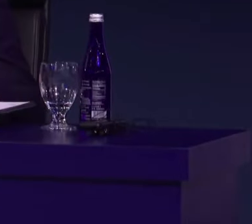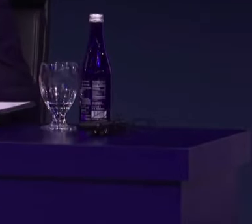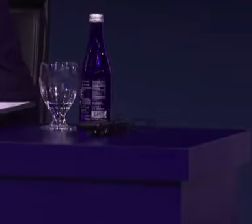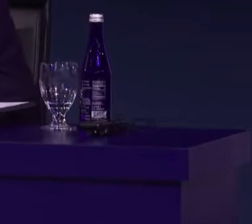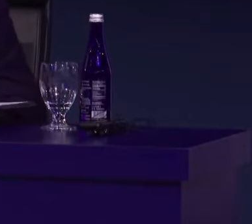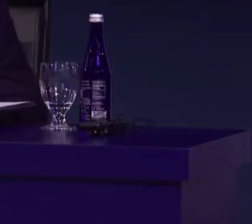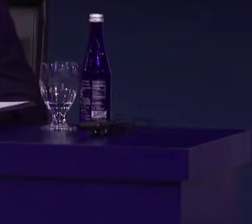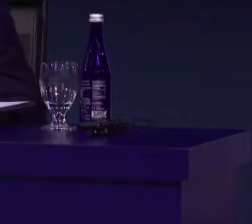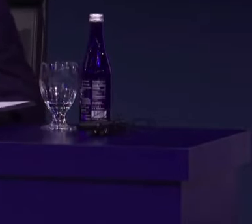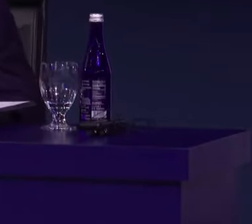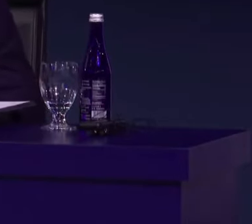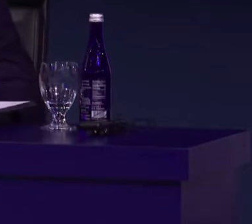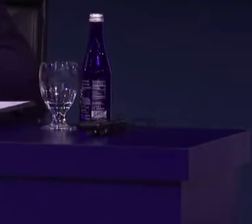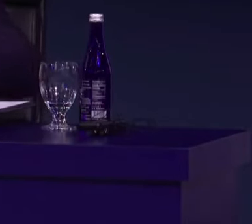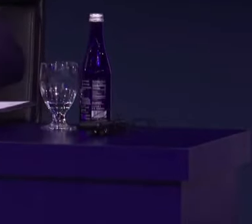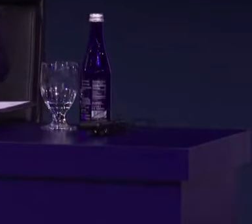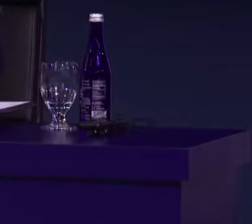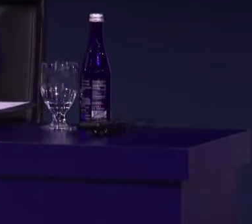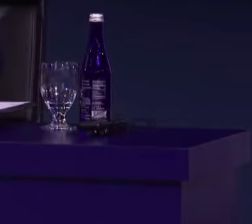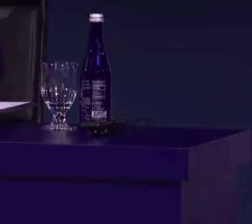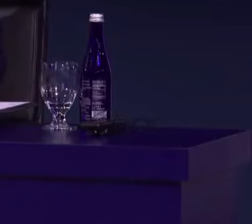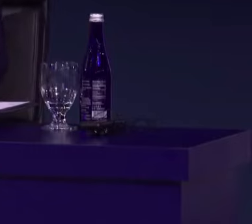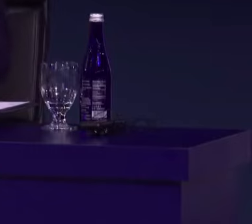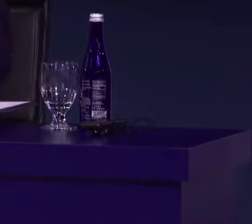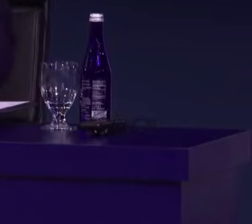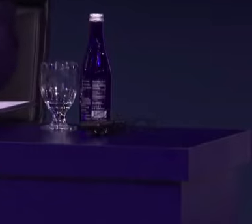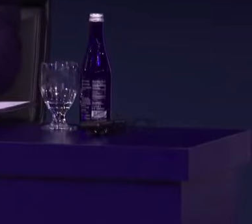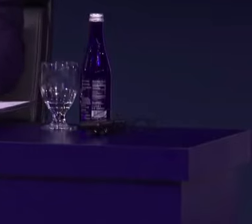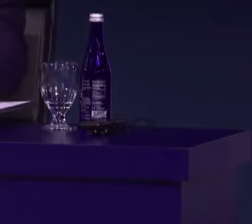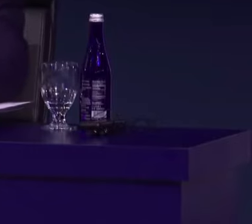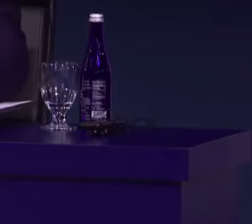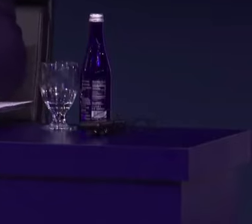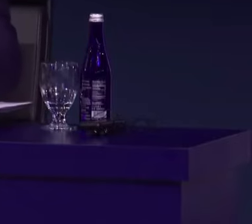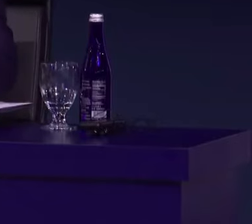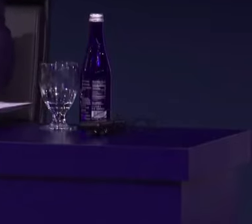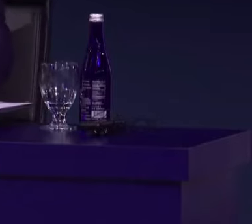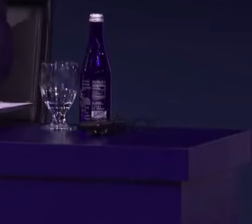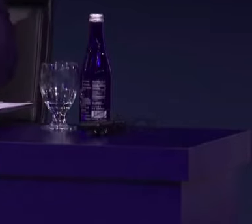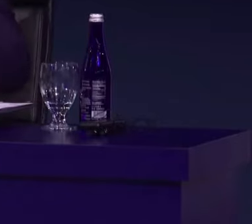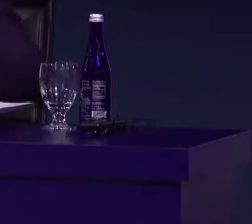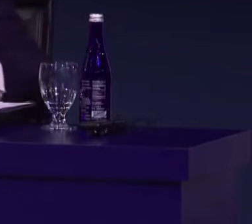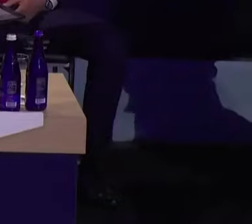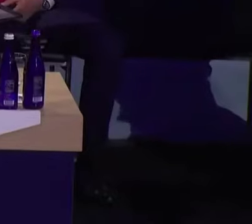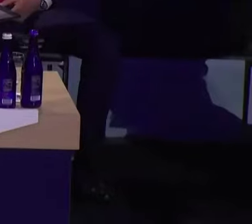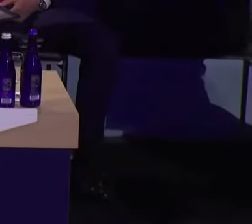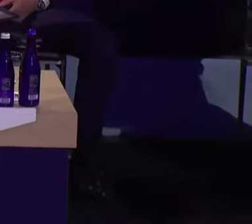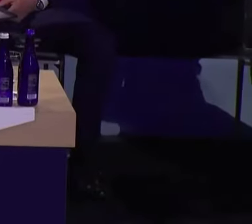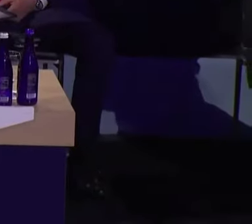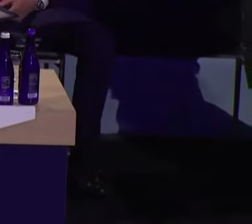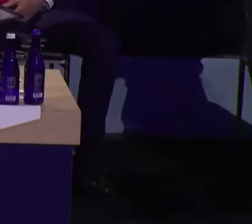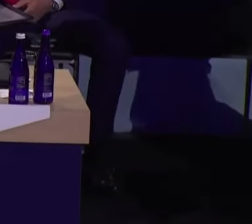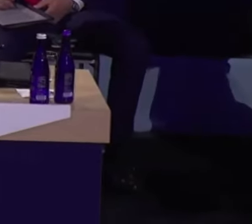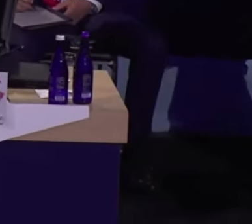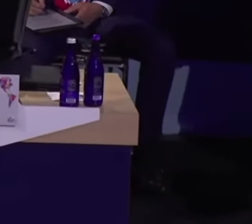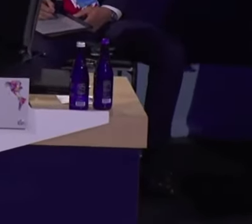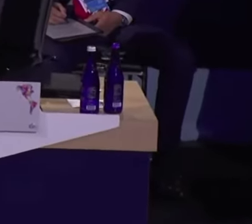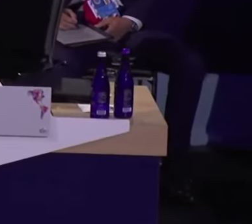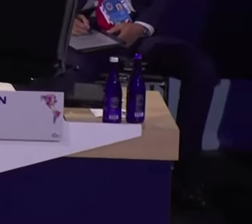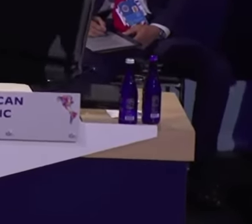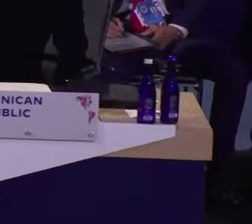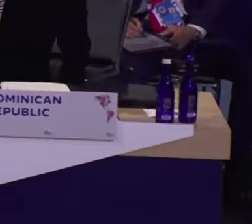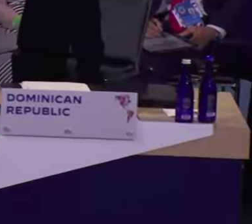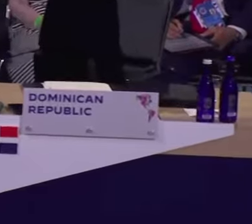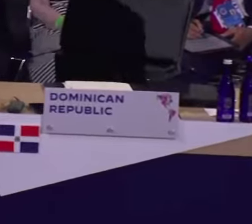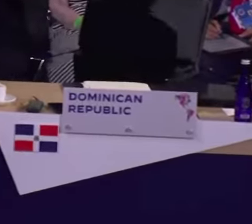buenos días tengan todos ustedes ahora reconocemos a su excelencia luís abinader